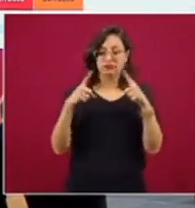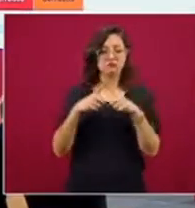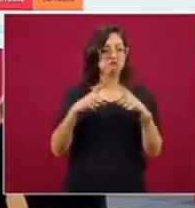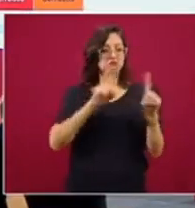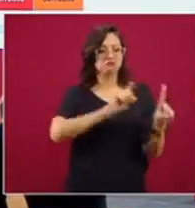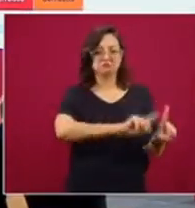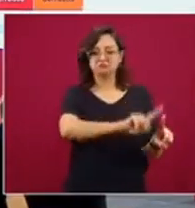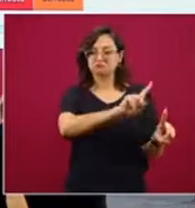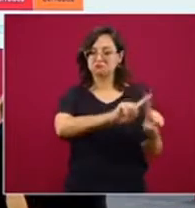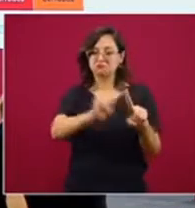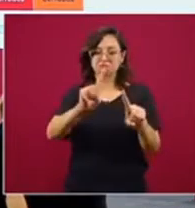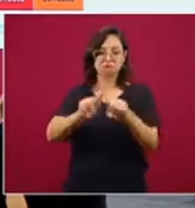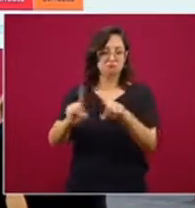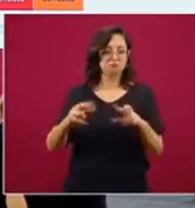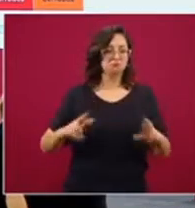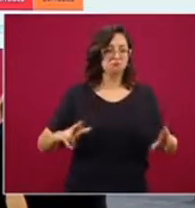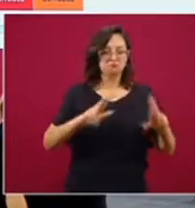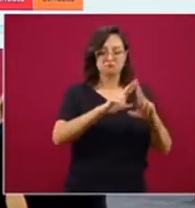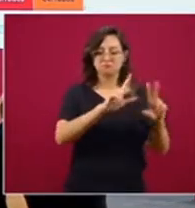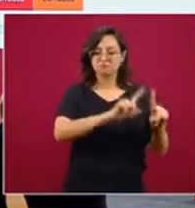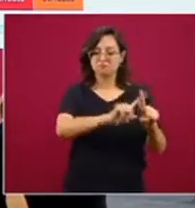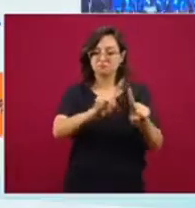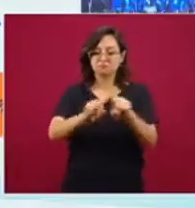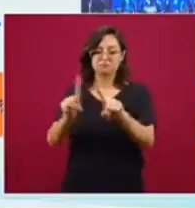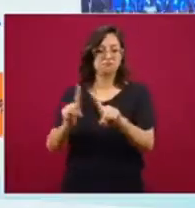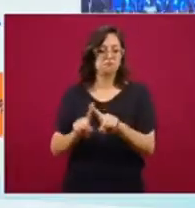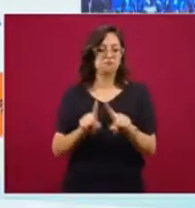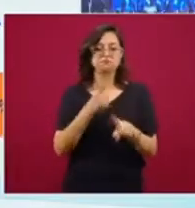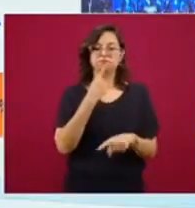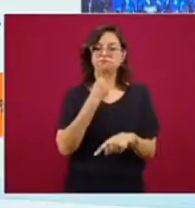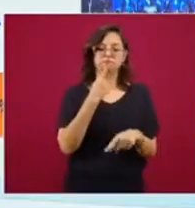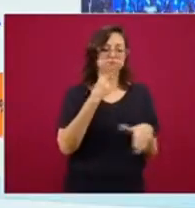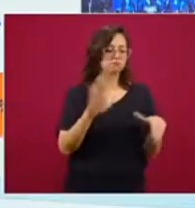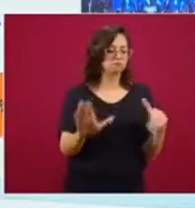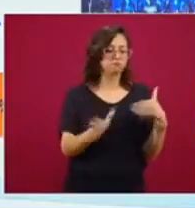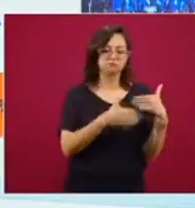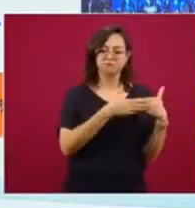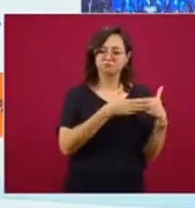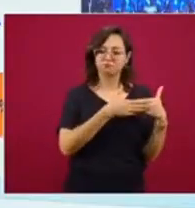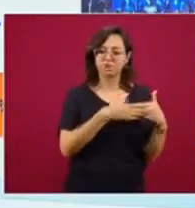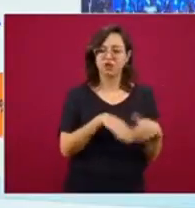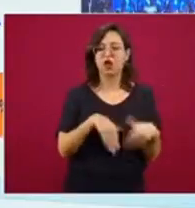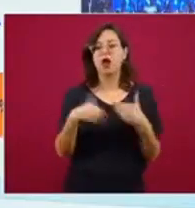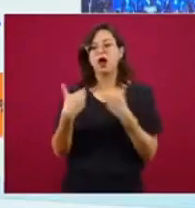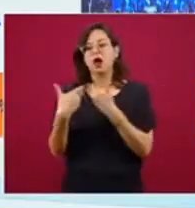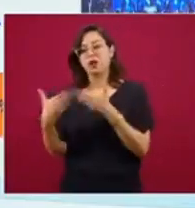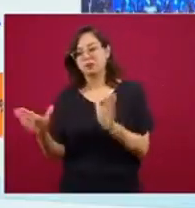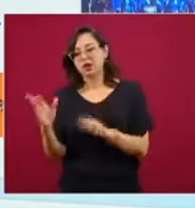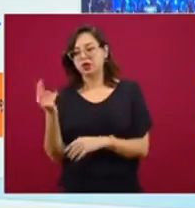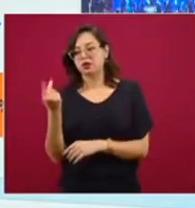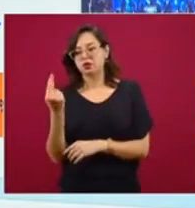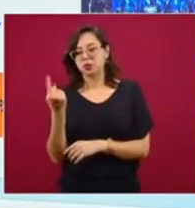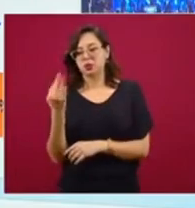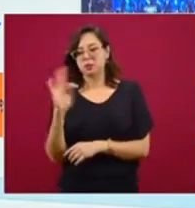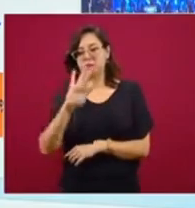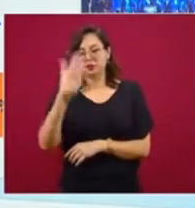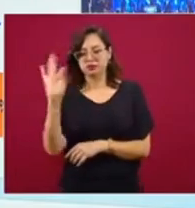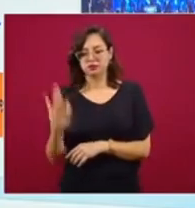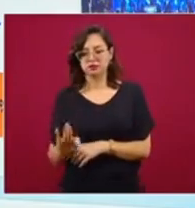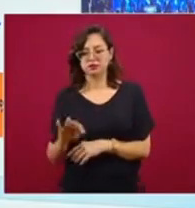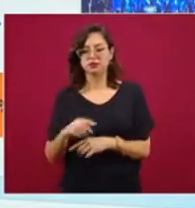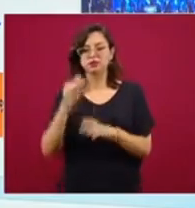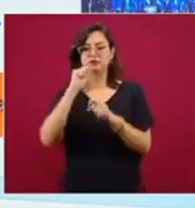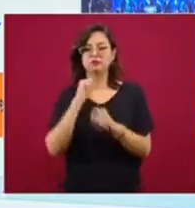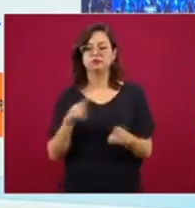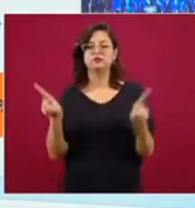mezquitas, sinagogas, centros de culto, cerrados también en semáforo rojo, 25% en semáforo naranja, y